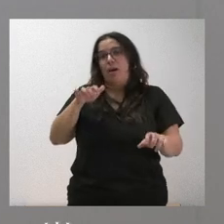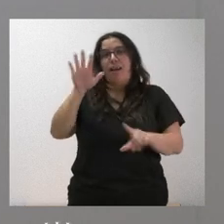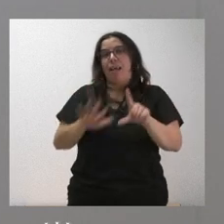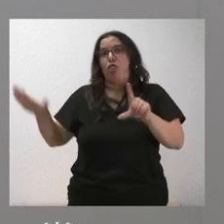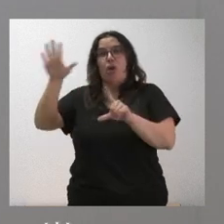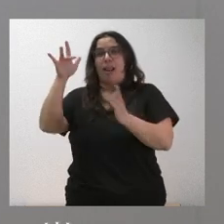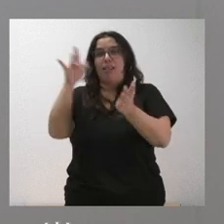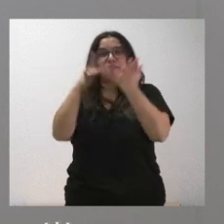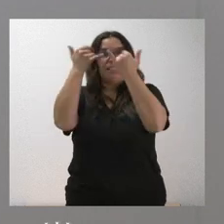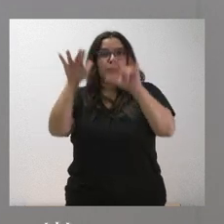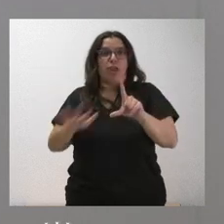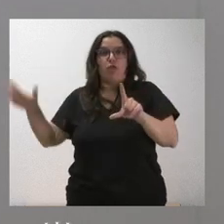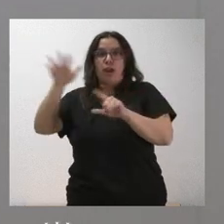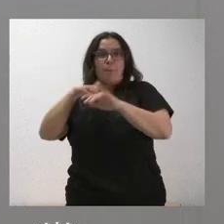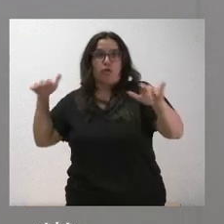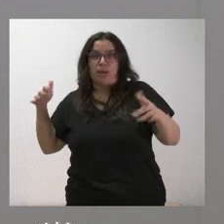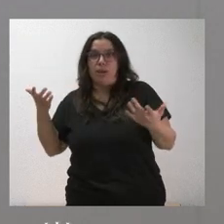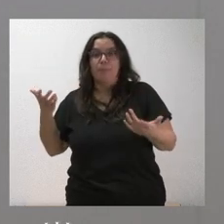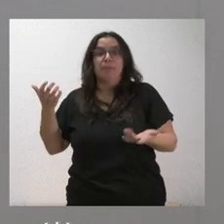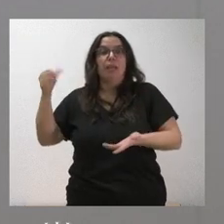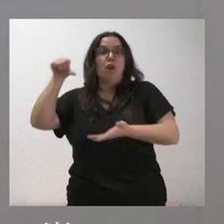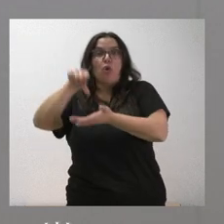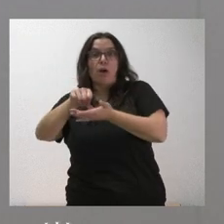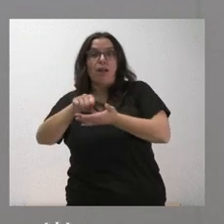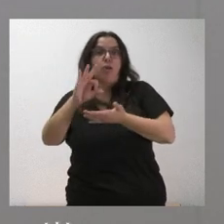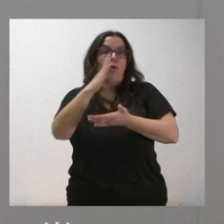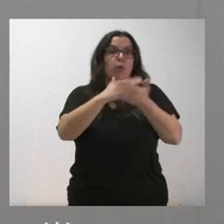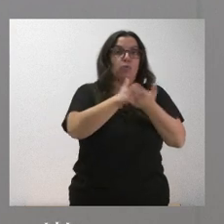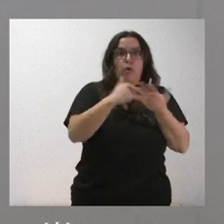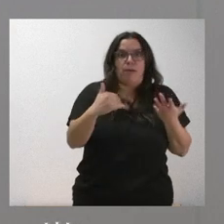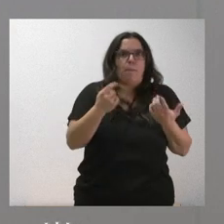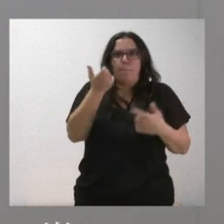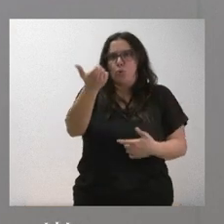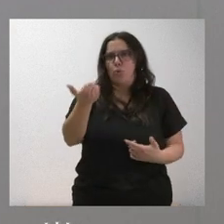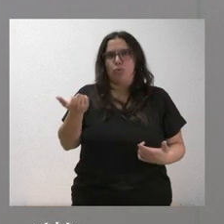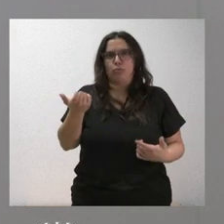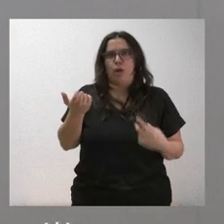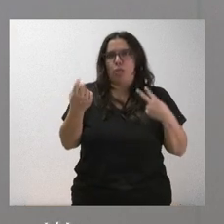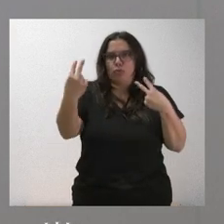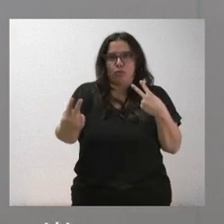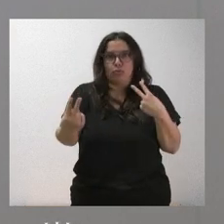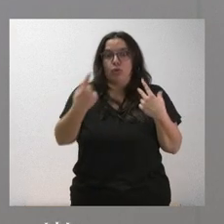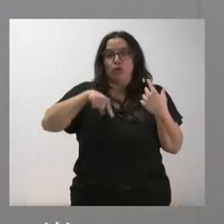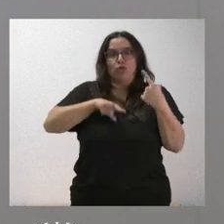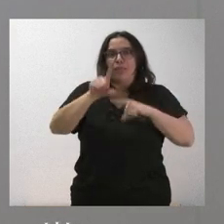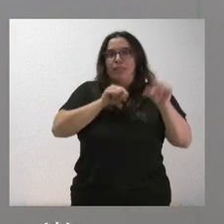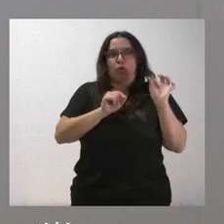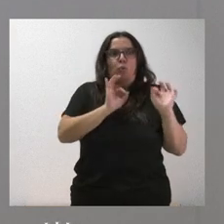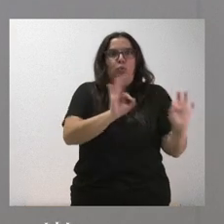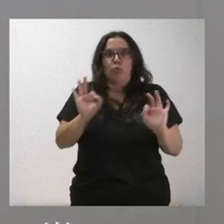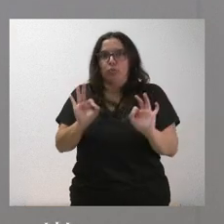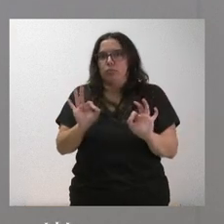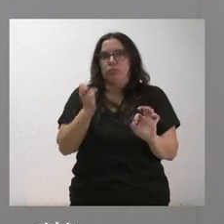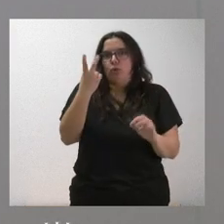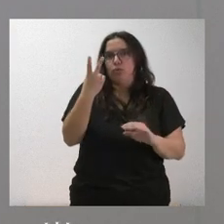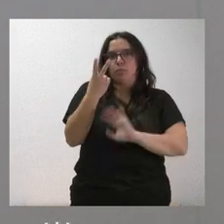nacional son festivos nacionales y los ámbitos locales o los losos autonómicos son muy pocos y sobre eso tenemos un margen de decisión muy escaso